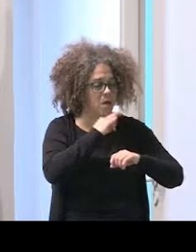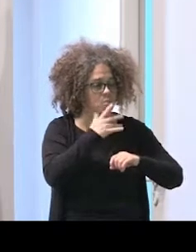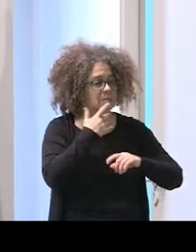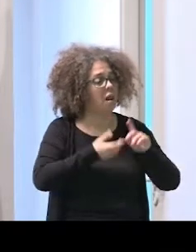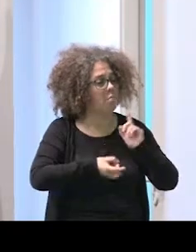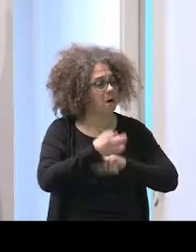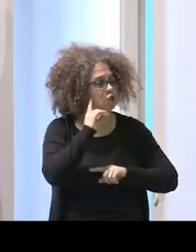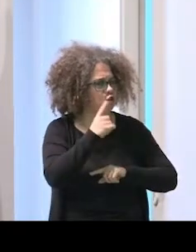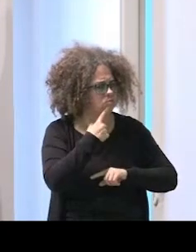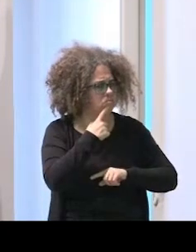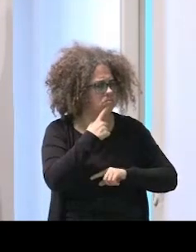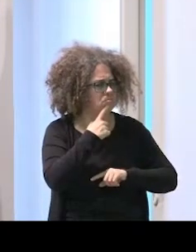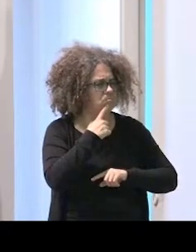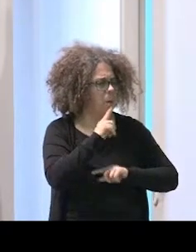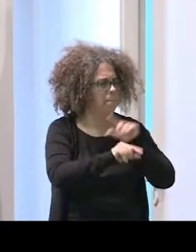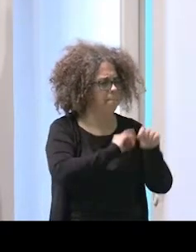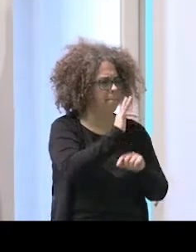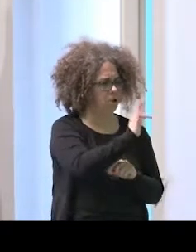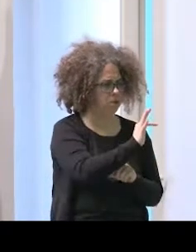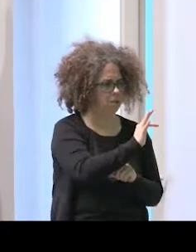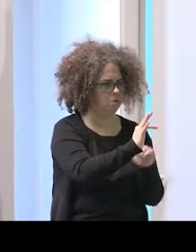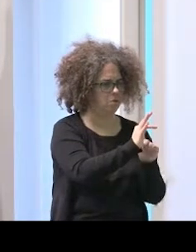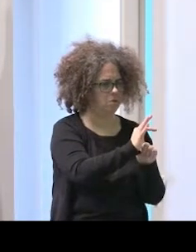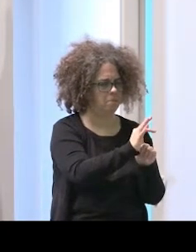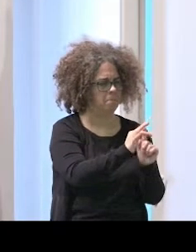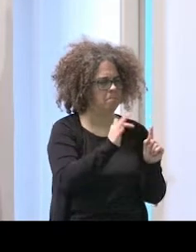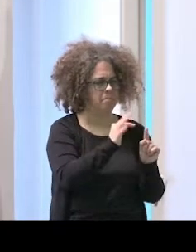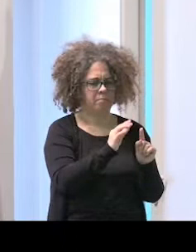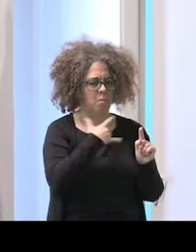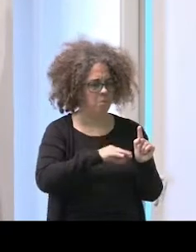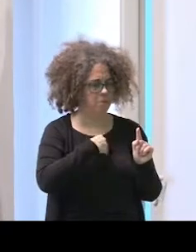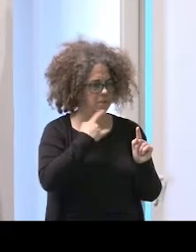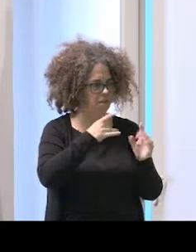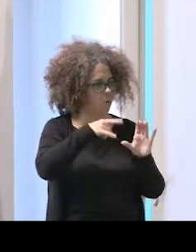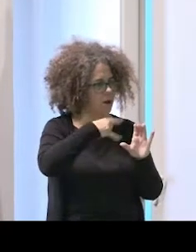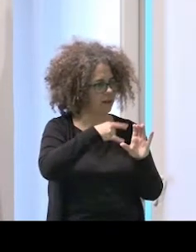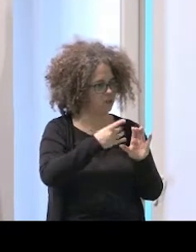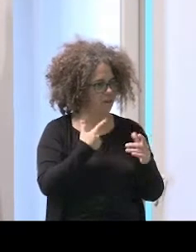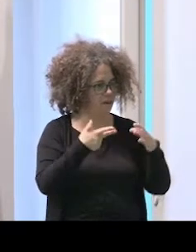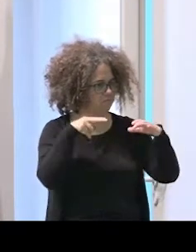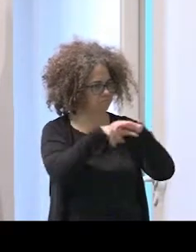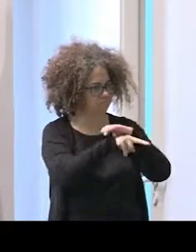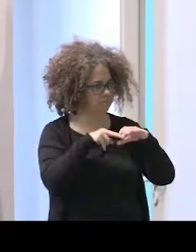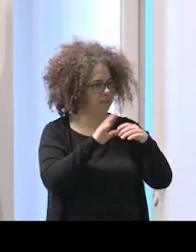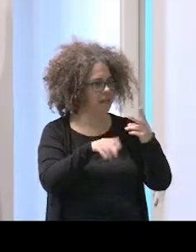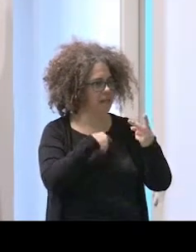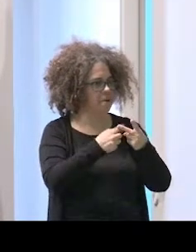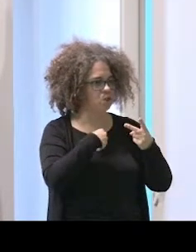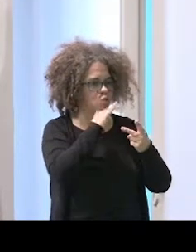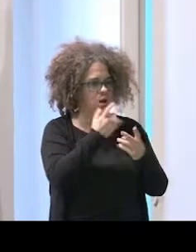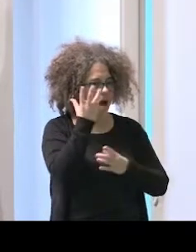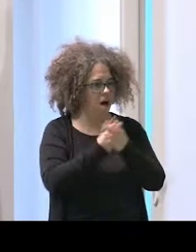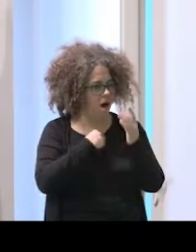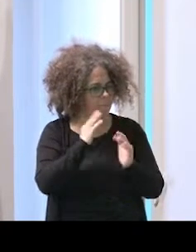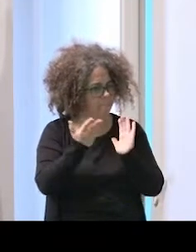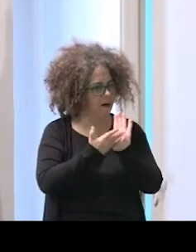tienes un citomegalovirus positivo, vas a hacer más cosas con él. Vas a hacer una resonancia probablemente. Y si además tiene una alteración neurológica, ya entra dentro